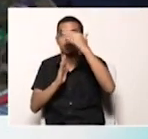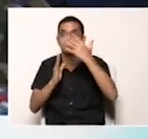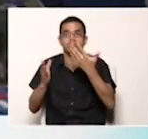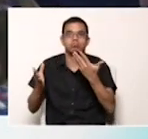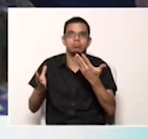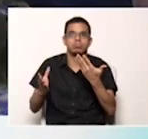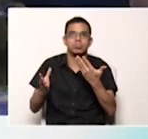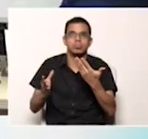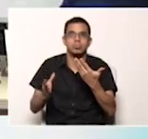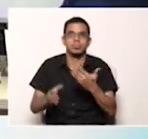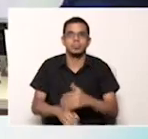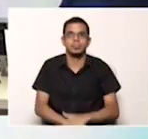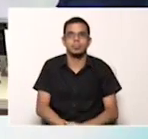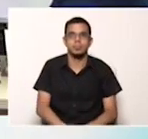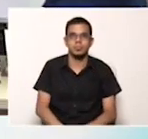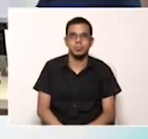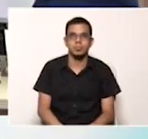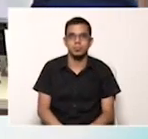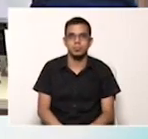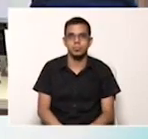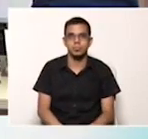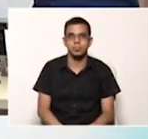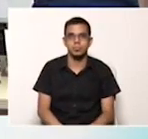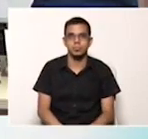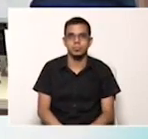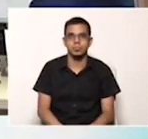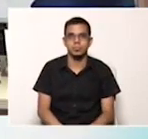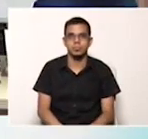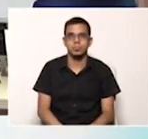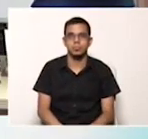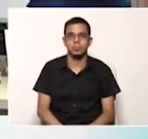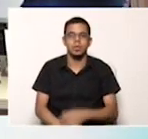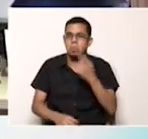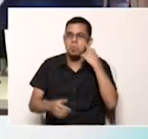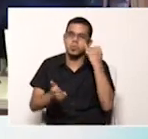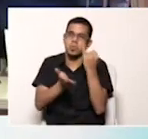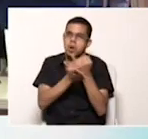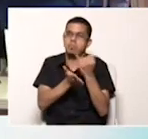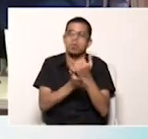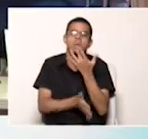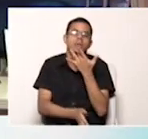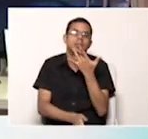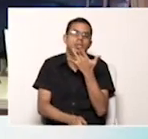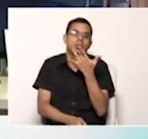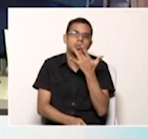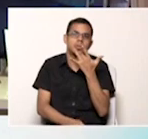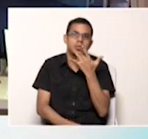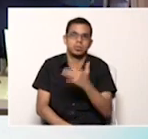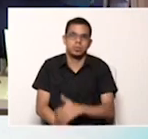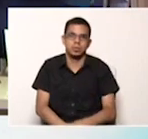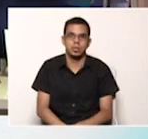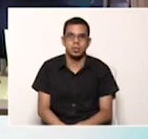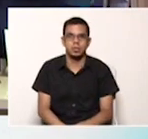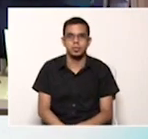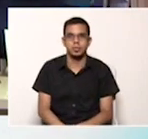temperatura. Ahora le vamos a proceder a hacer un experimento muy sencillo. Este experimento,